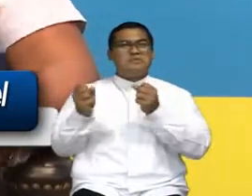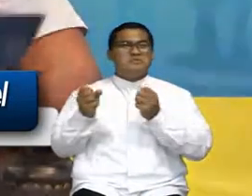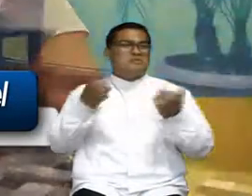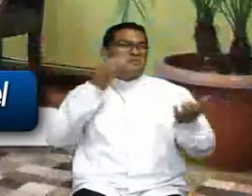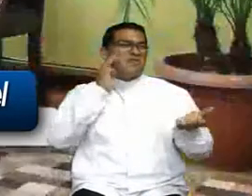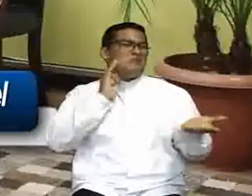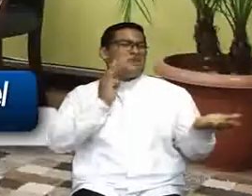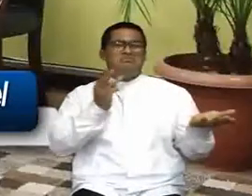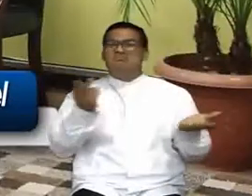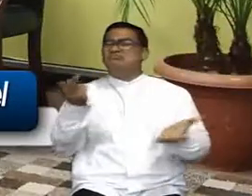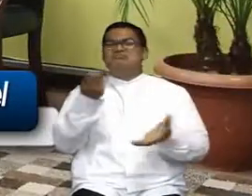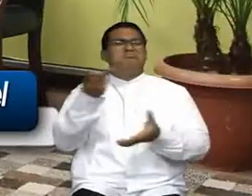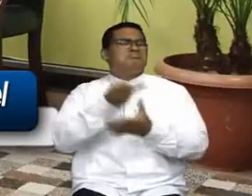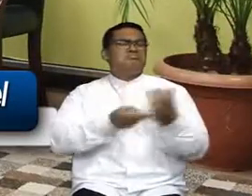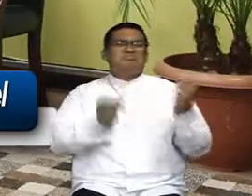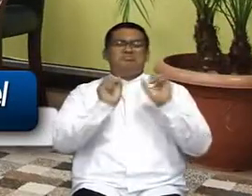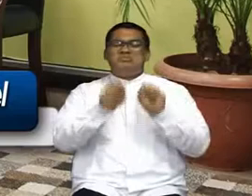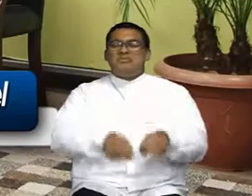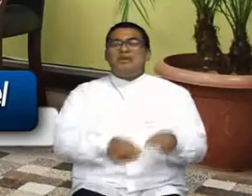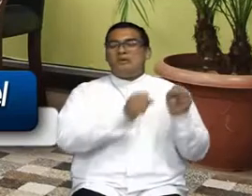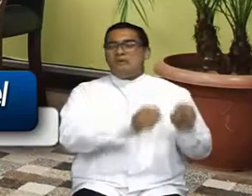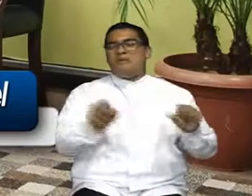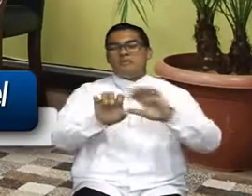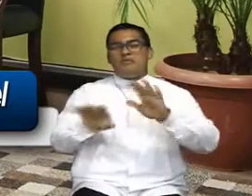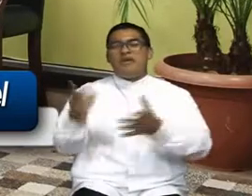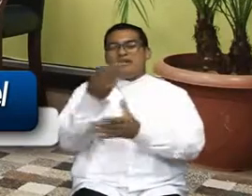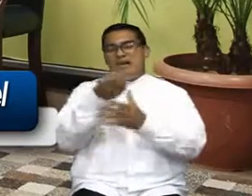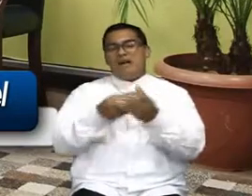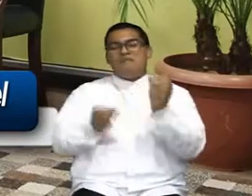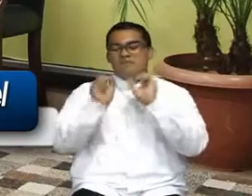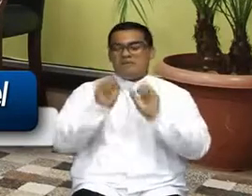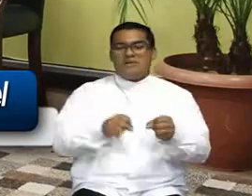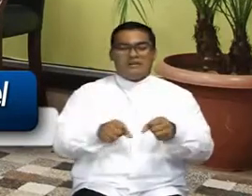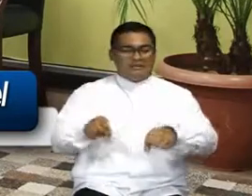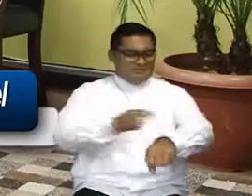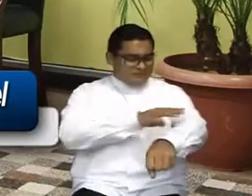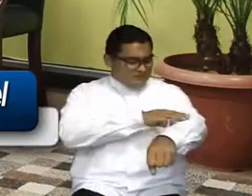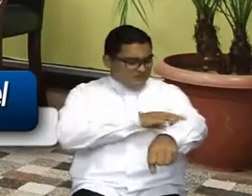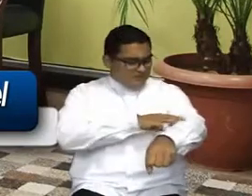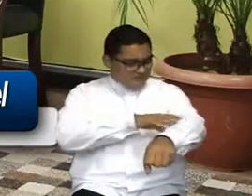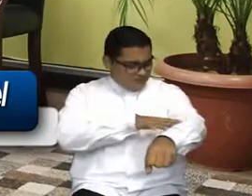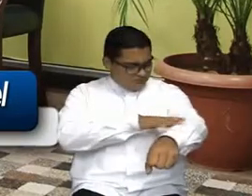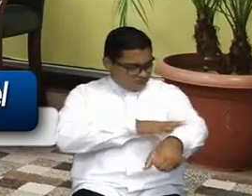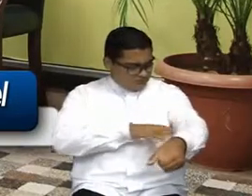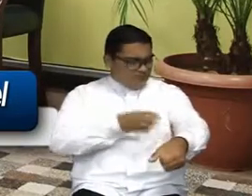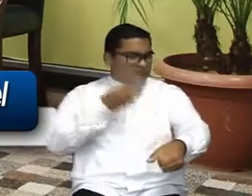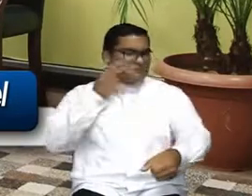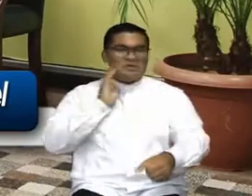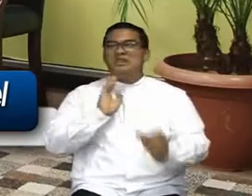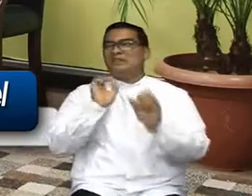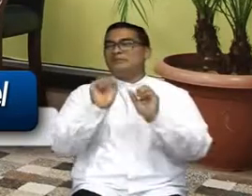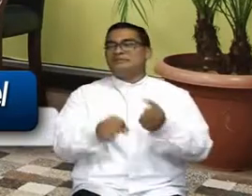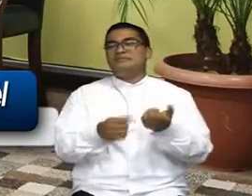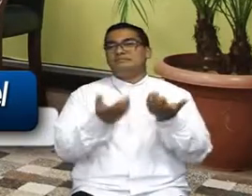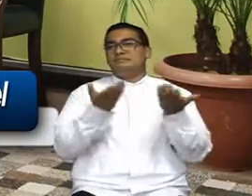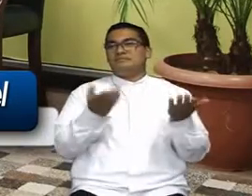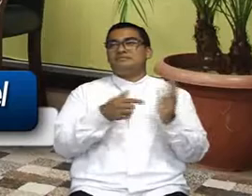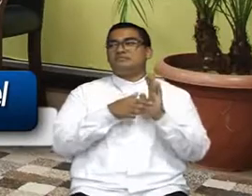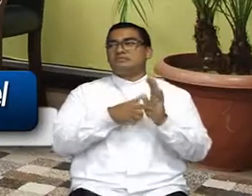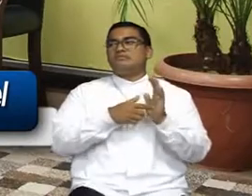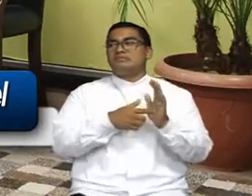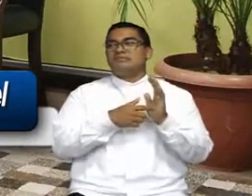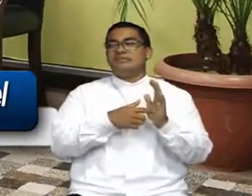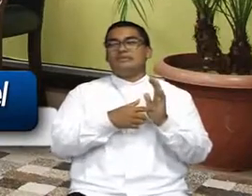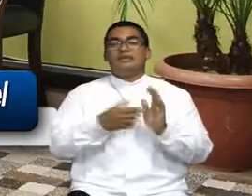No hay predilección, puede presentarse en ambos sexos. Eso según la etiología del moretón. Por ejemplo, si es secundaria a una enfermedad